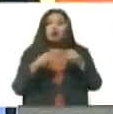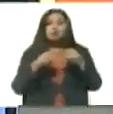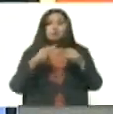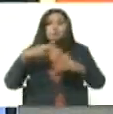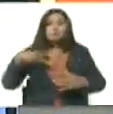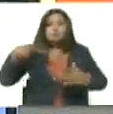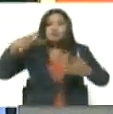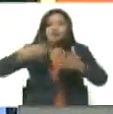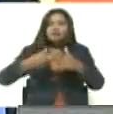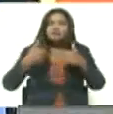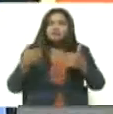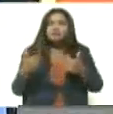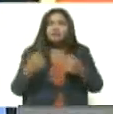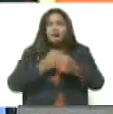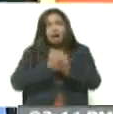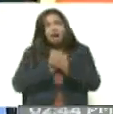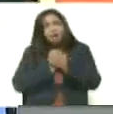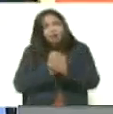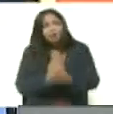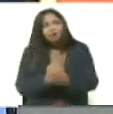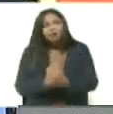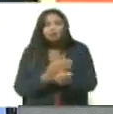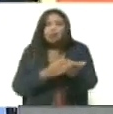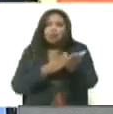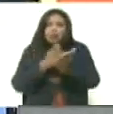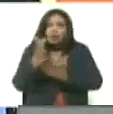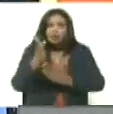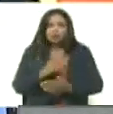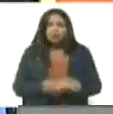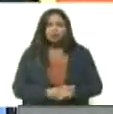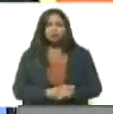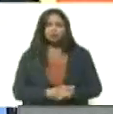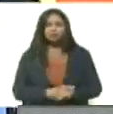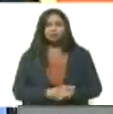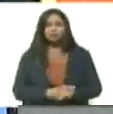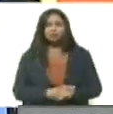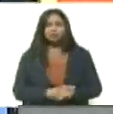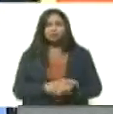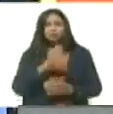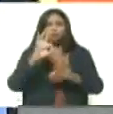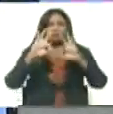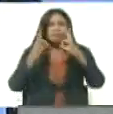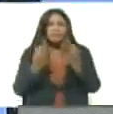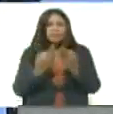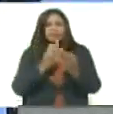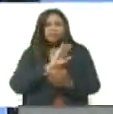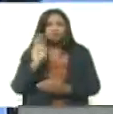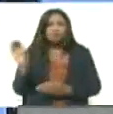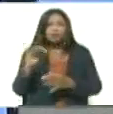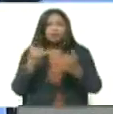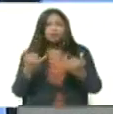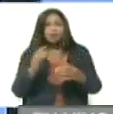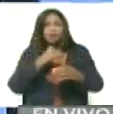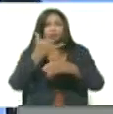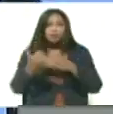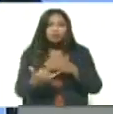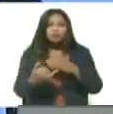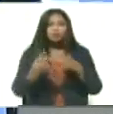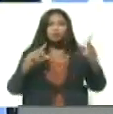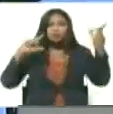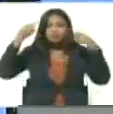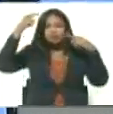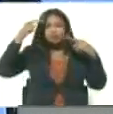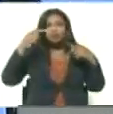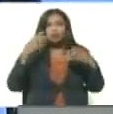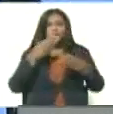valiente, tan amoroso, tan leal con su familia, con su patria, con el proyecto, con Chávez,